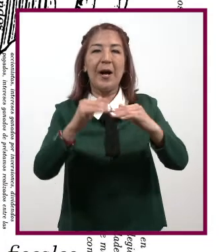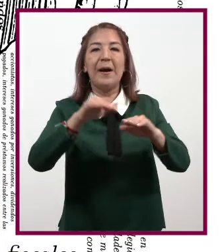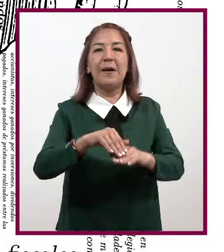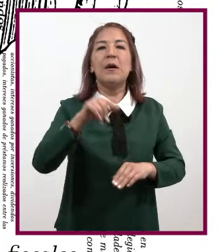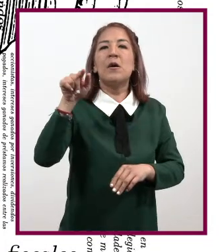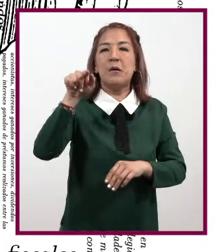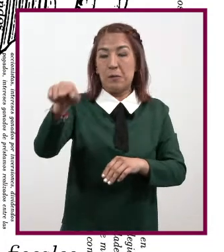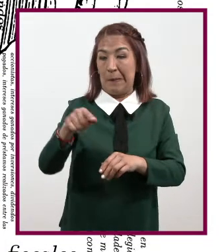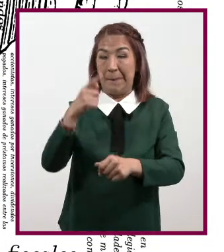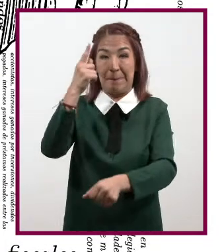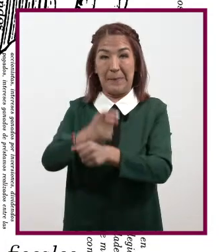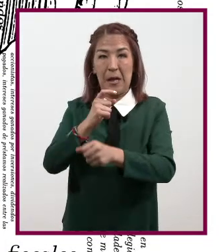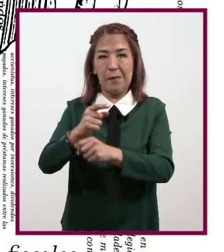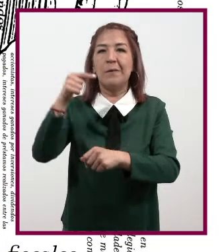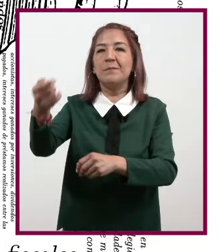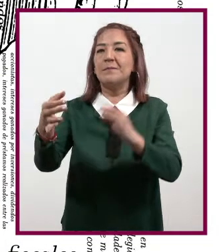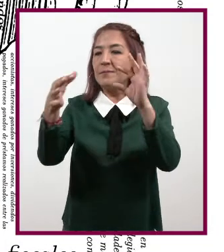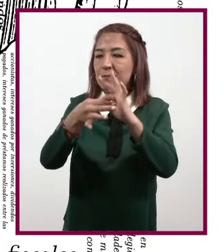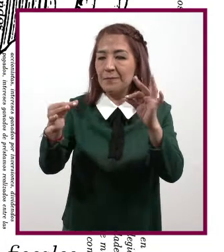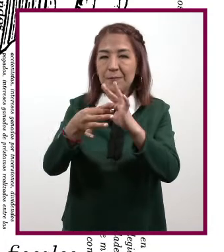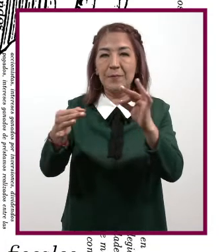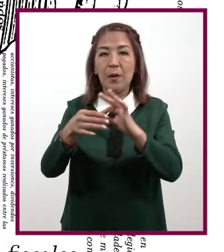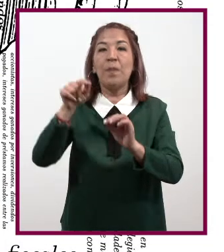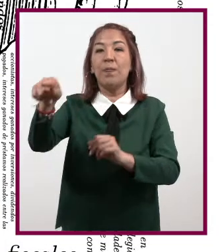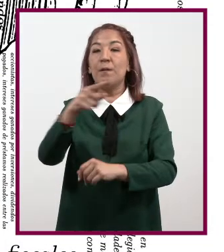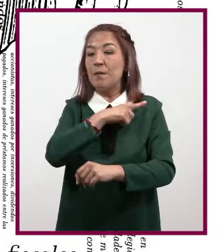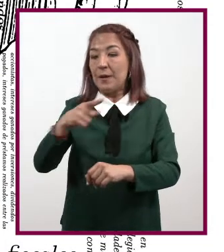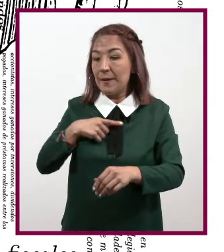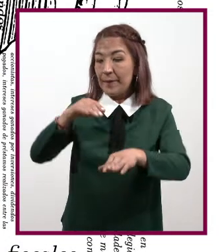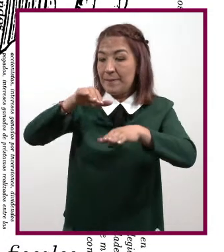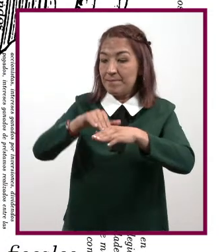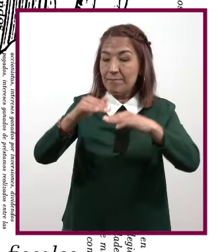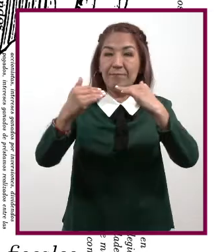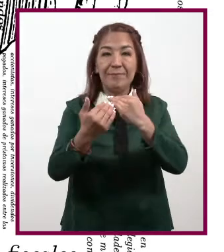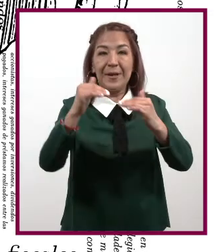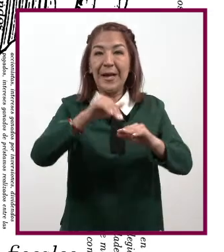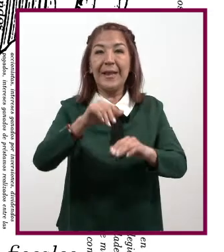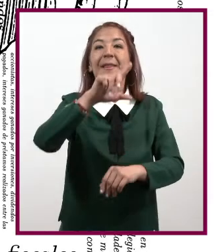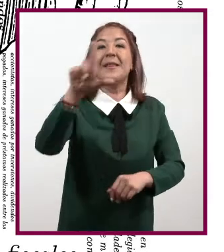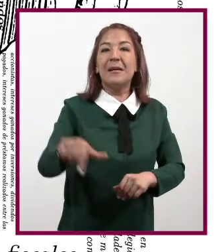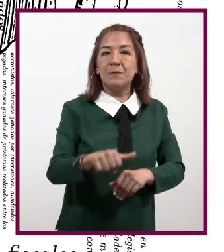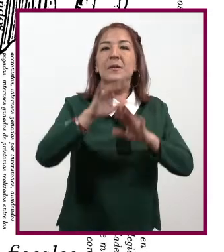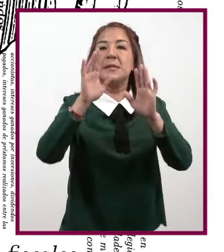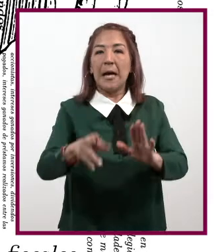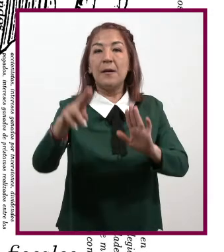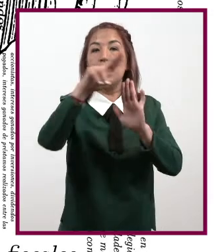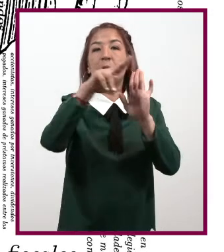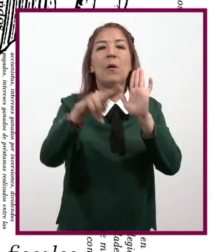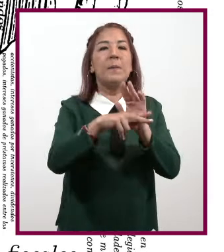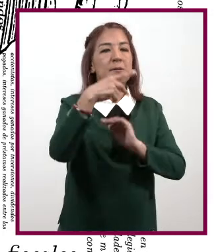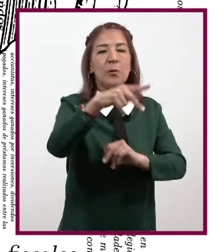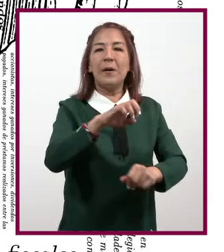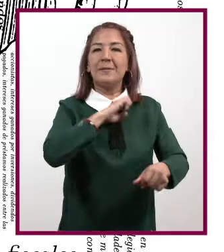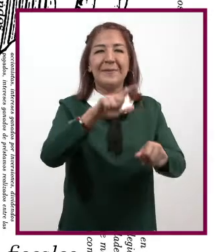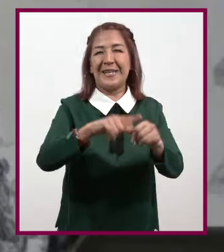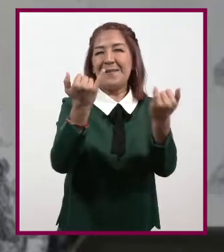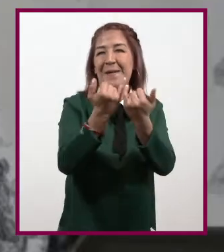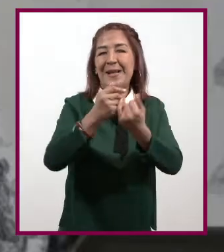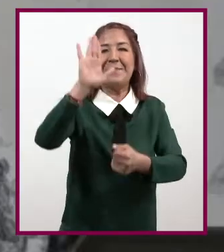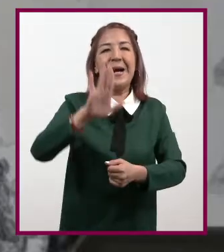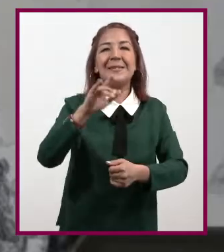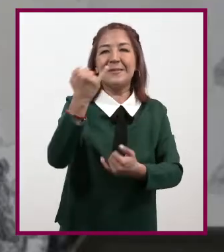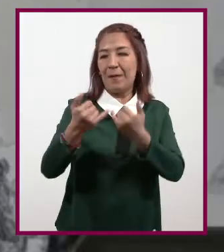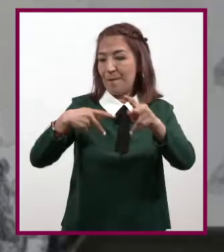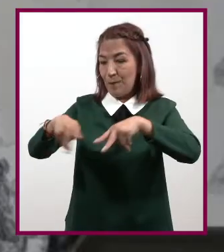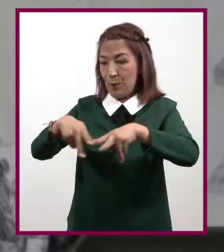ti te explique algo. Es como poner unas piezas, planteas una serie de normas básicas. Es como jugar fútbol. Cuando